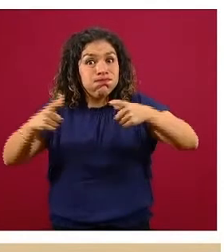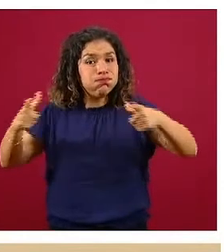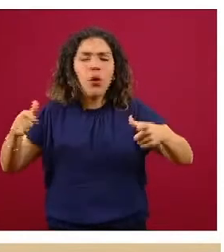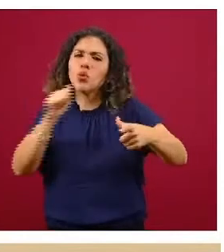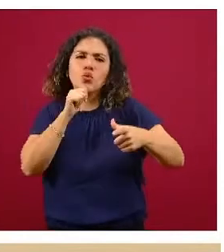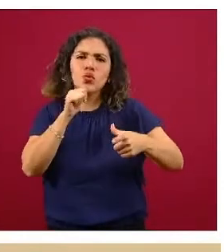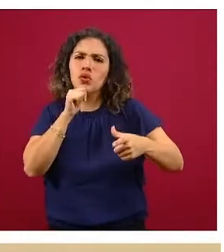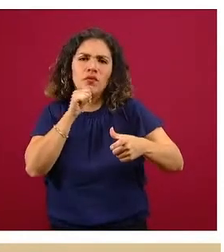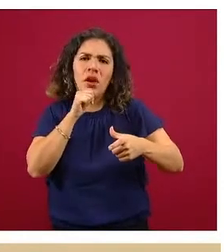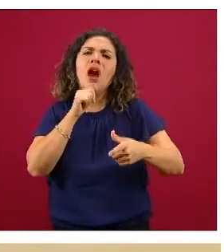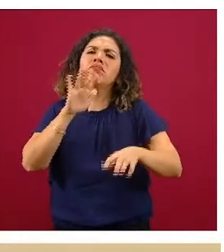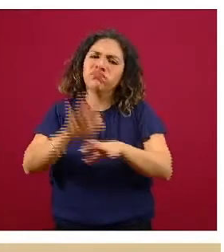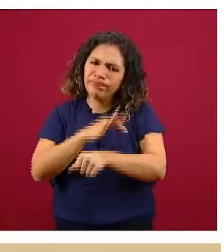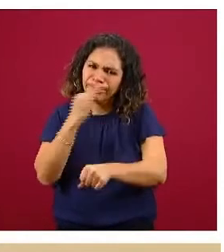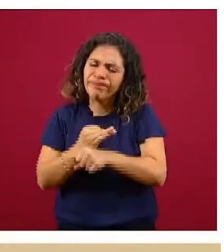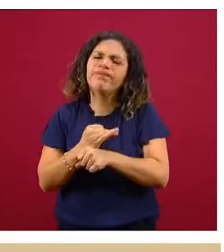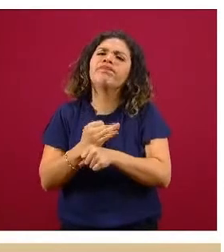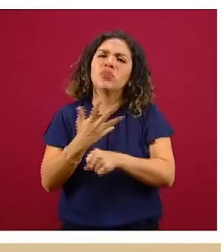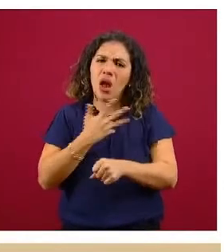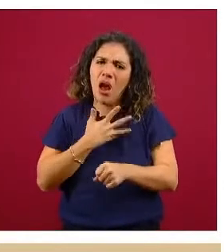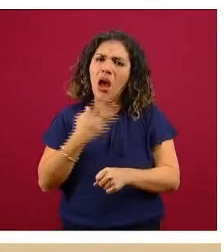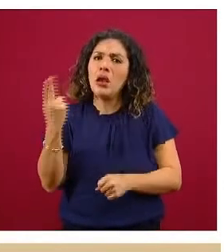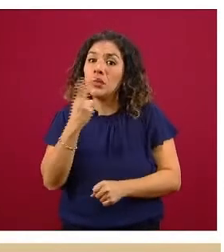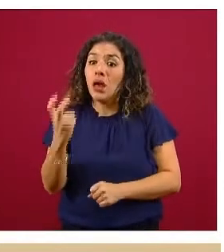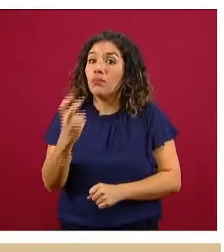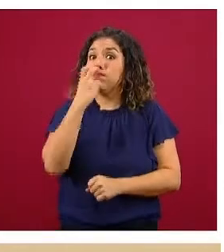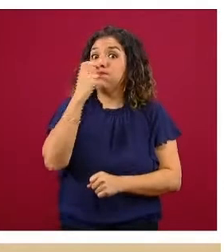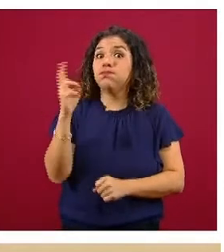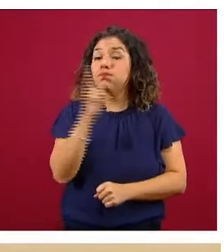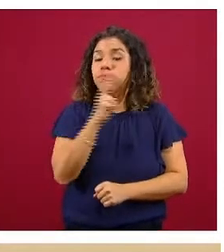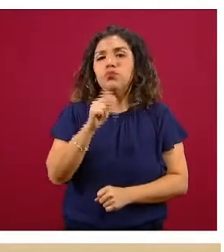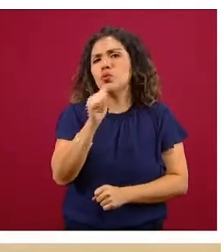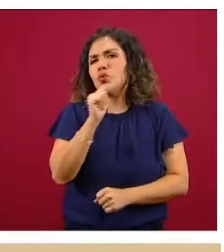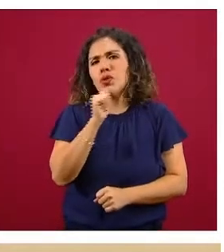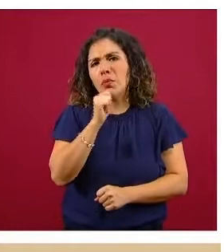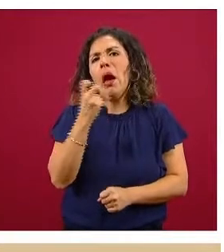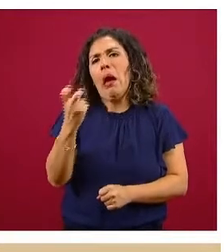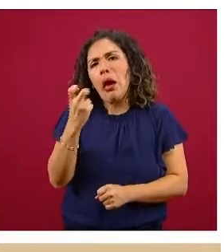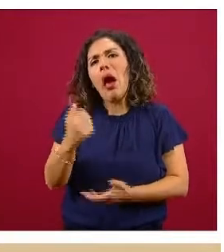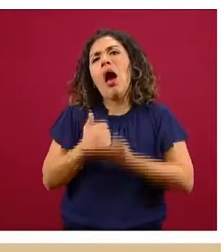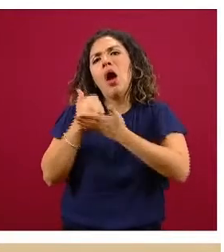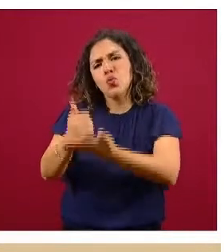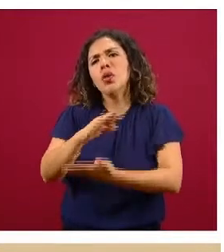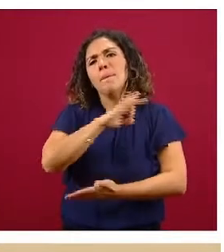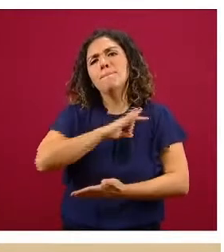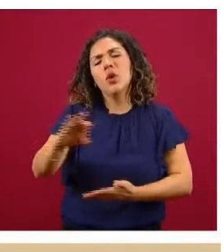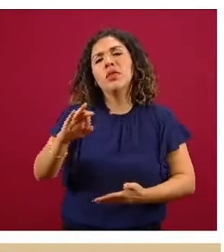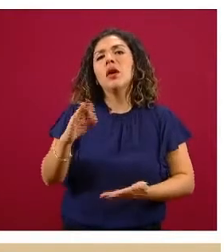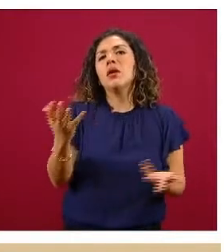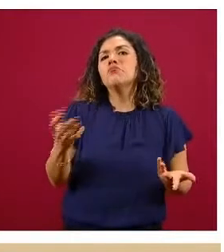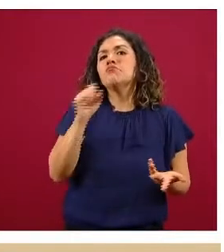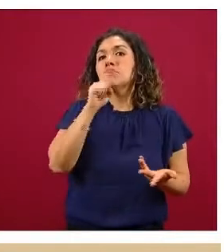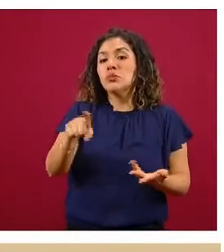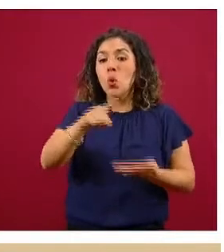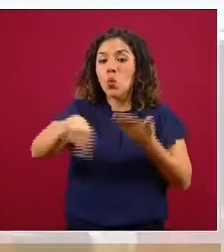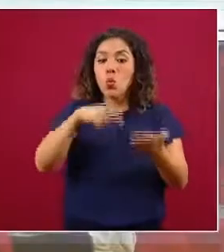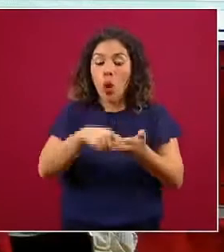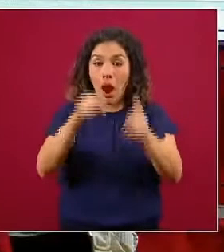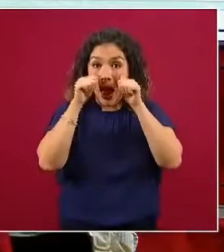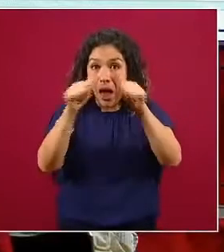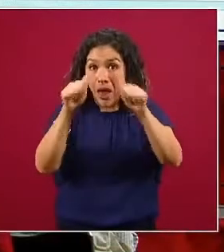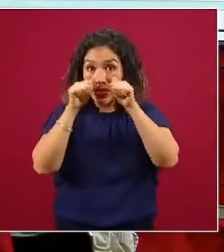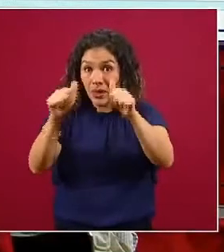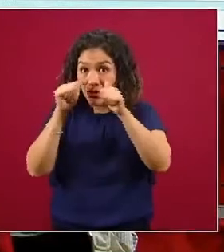un cuadro crítico que requiera de ventilación mecánica asistida, y eso entonces permite que las mismas unidades, porque